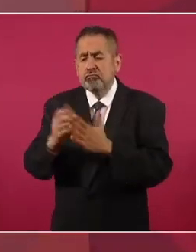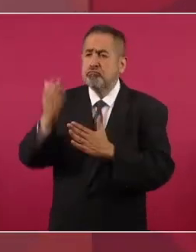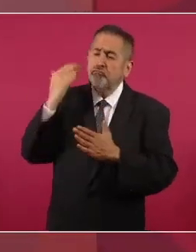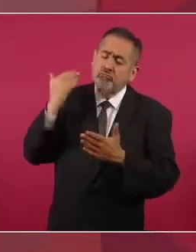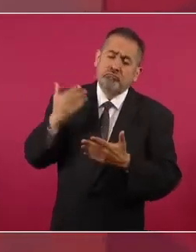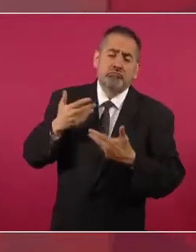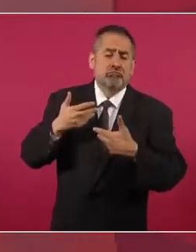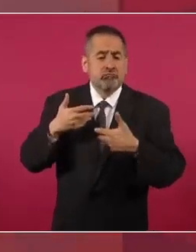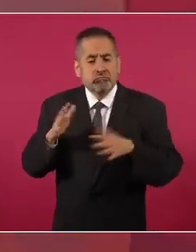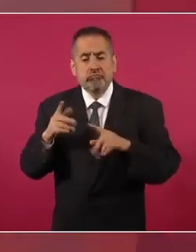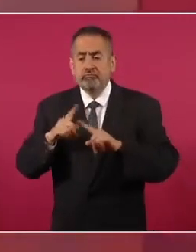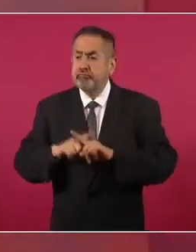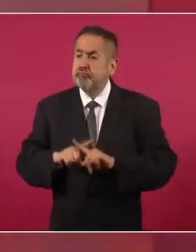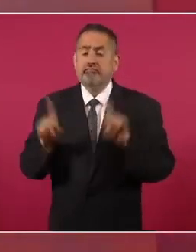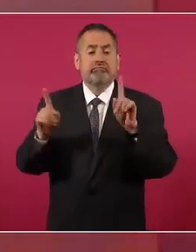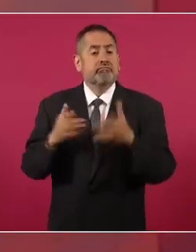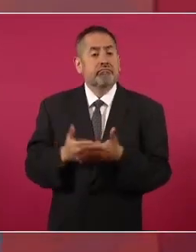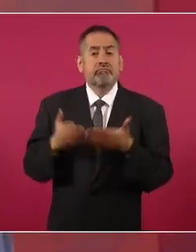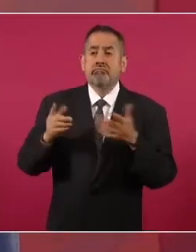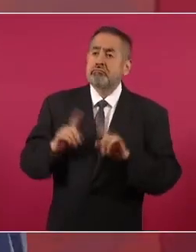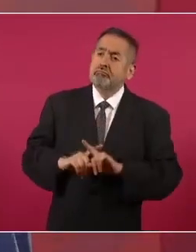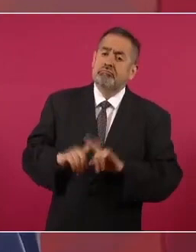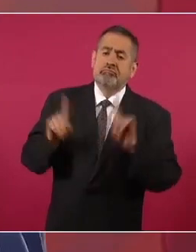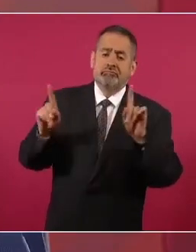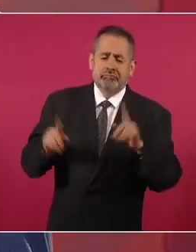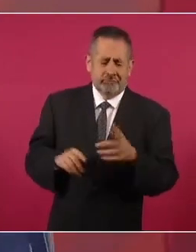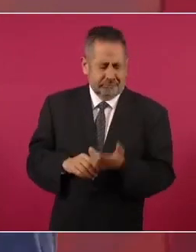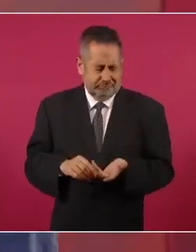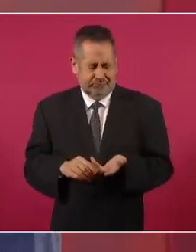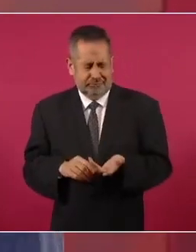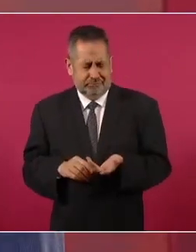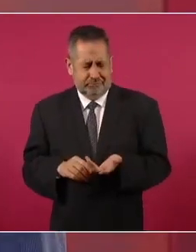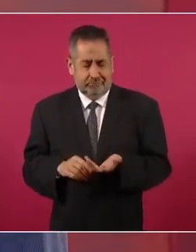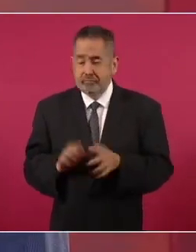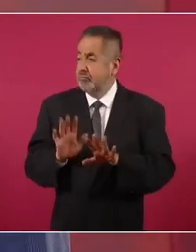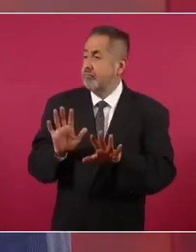pero que ya las cosas, desde luego, han cambiado,